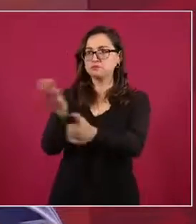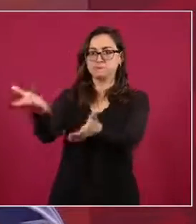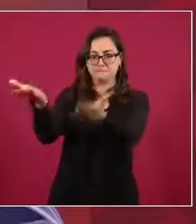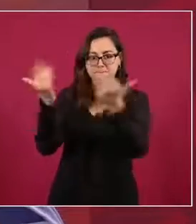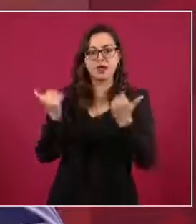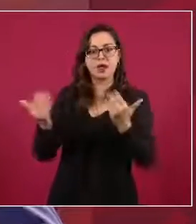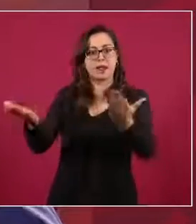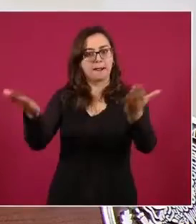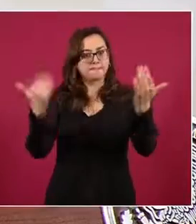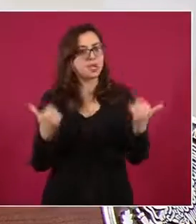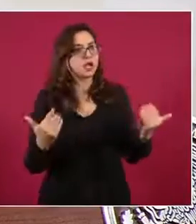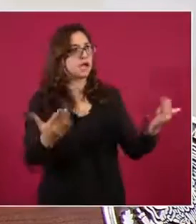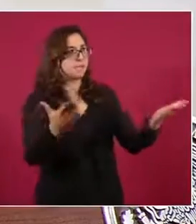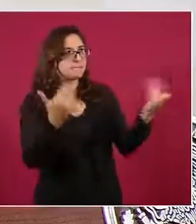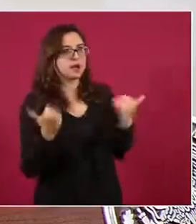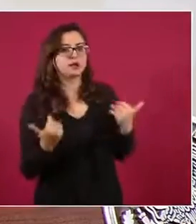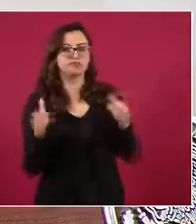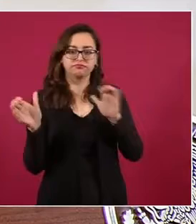Todos.